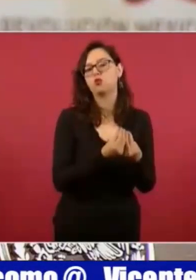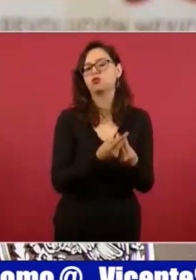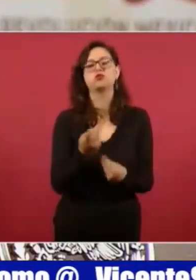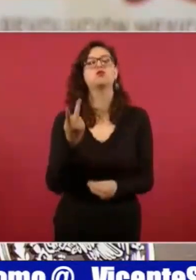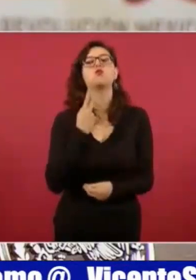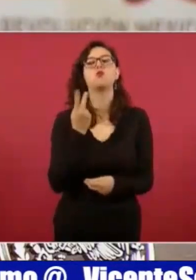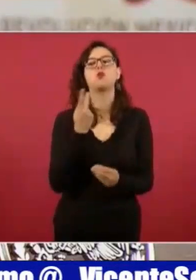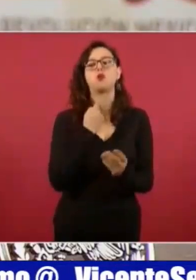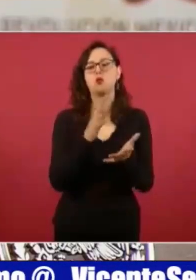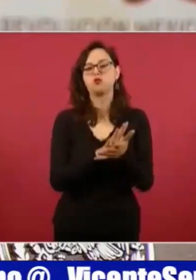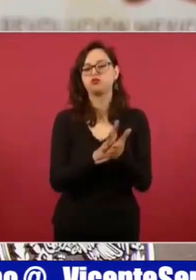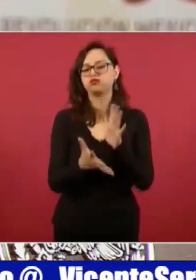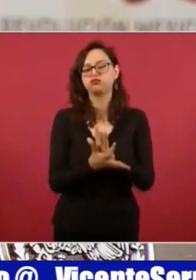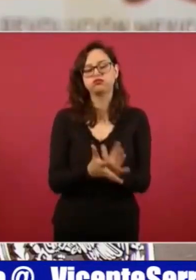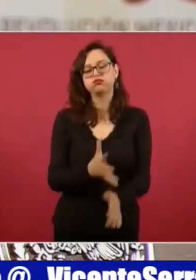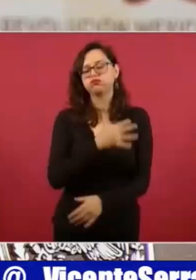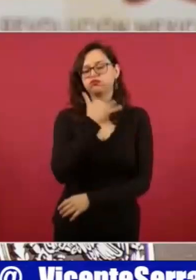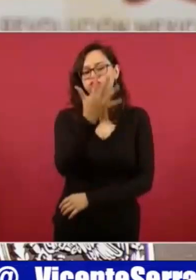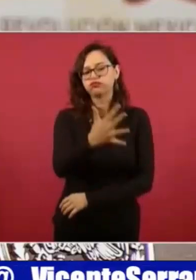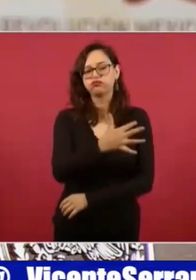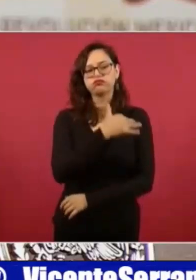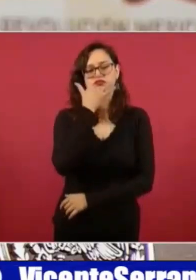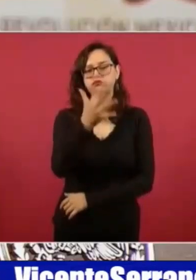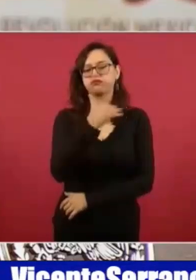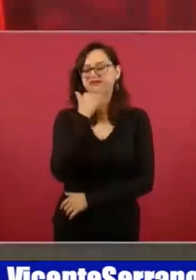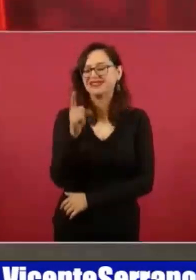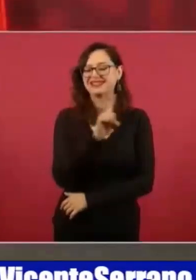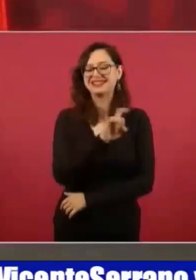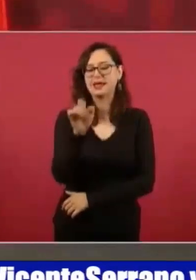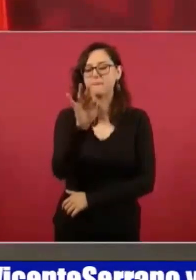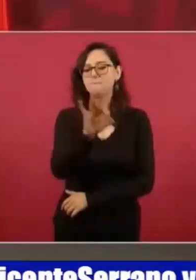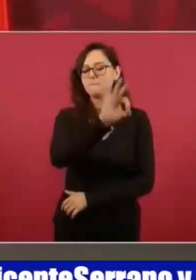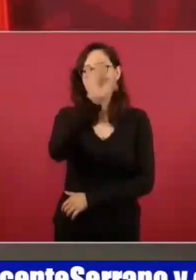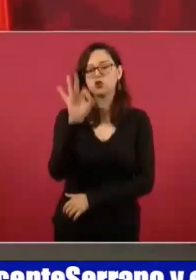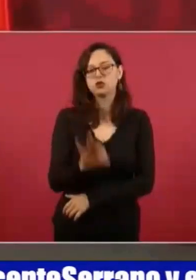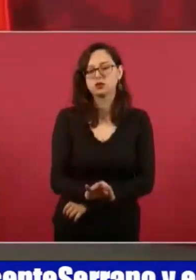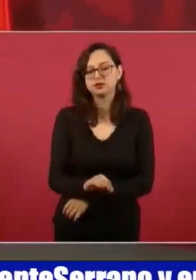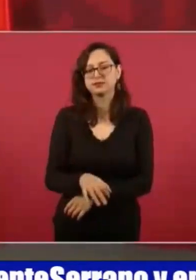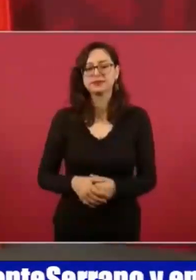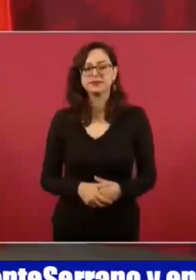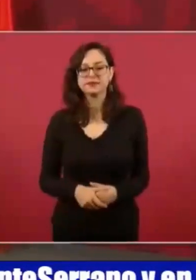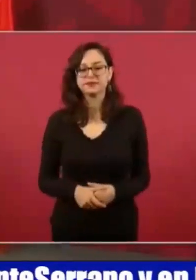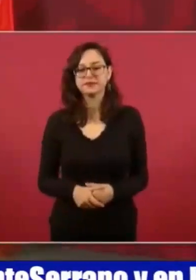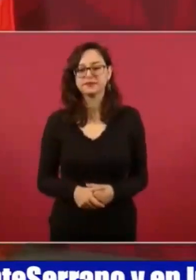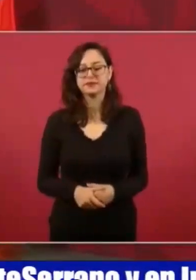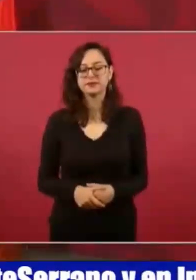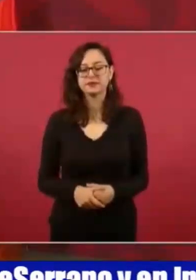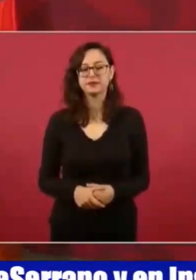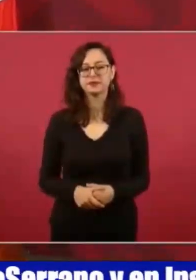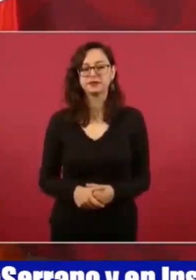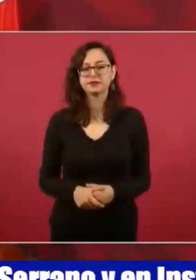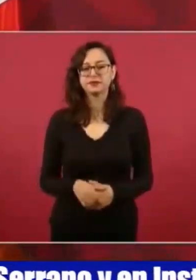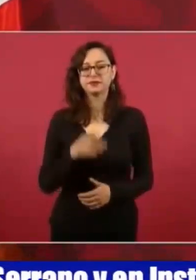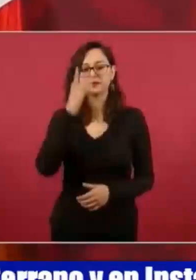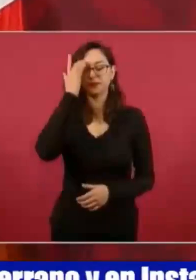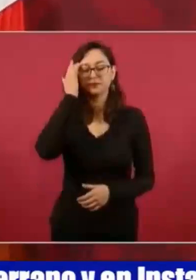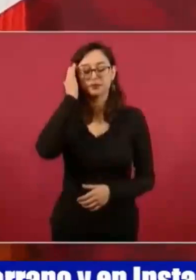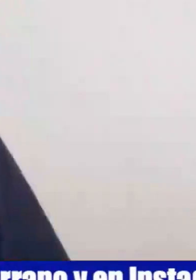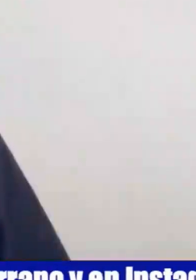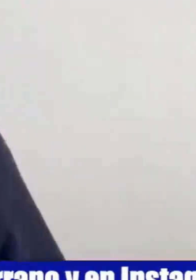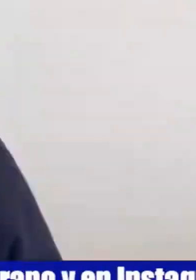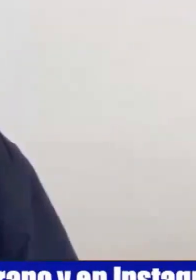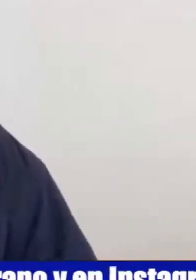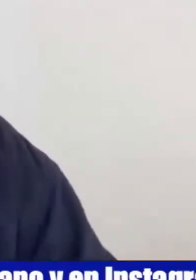de injusticias, de privilegios. Ayer decía yo, citando a Tolstoy. Mi querido